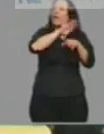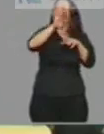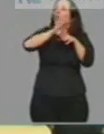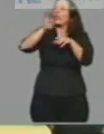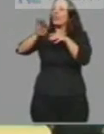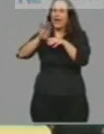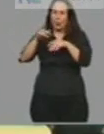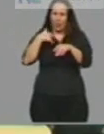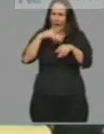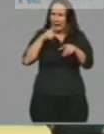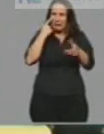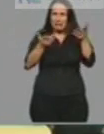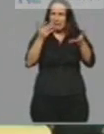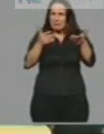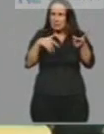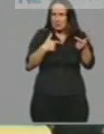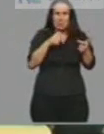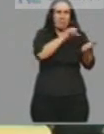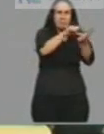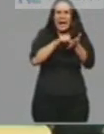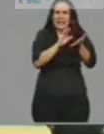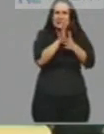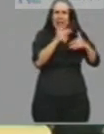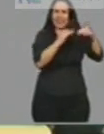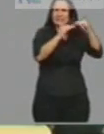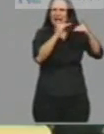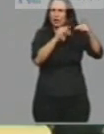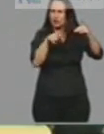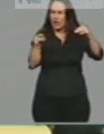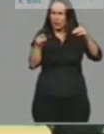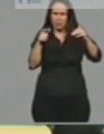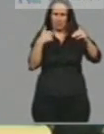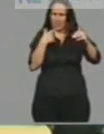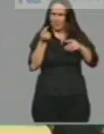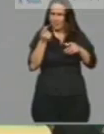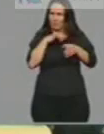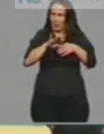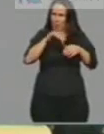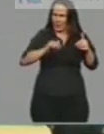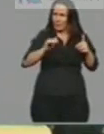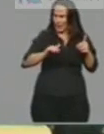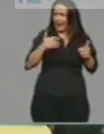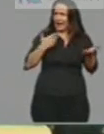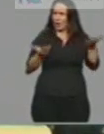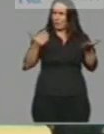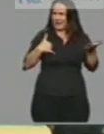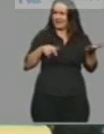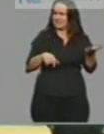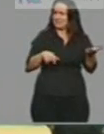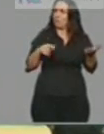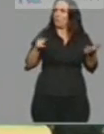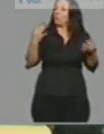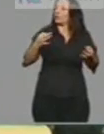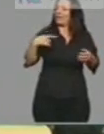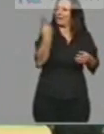más bajas de los países desarrollados y ni qué hablar de los países de la región. Bueno, también es recordar que nuestro gobierno